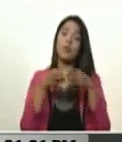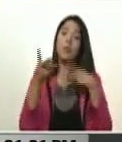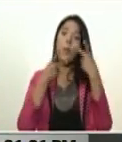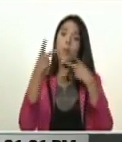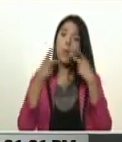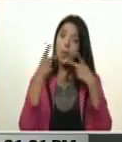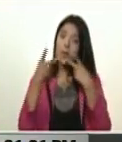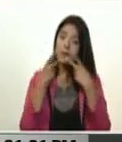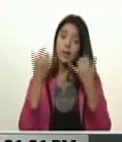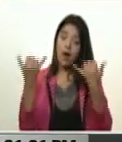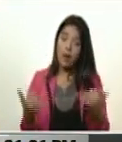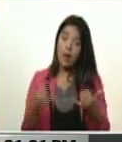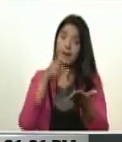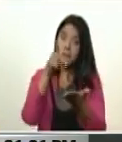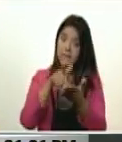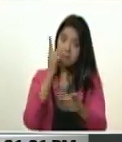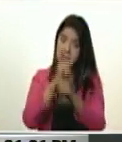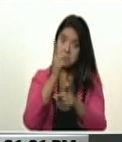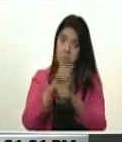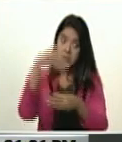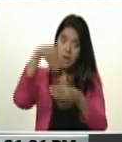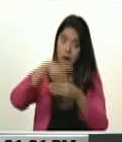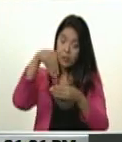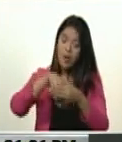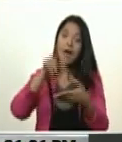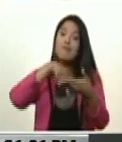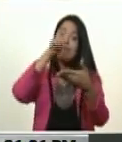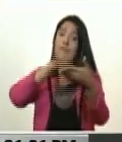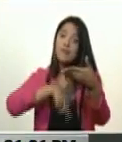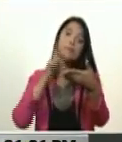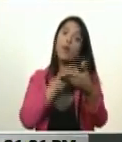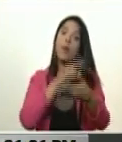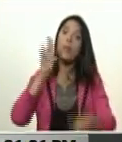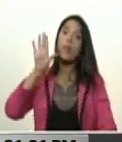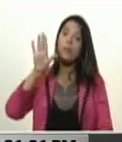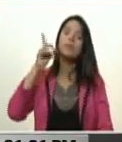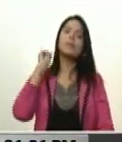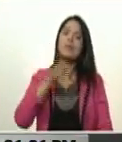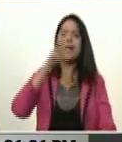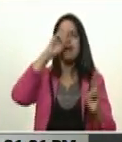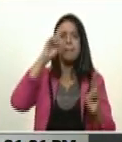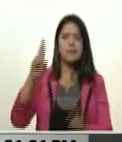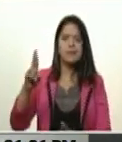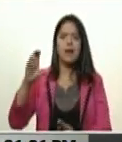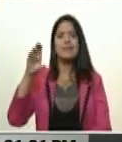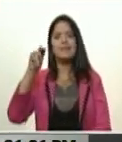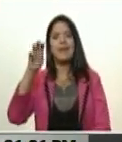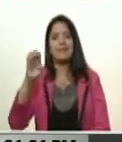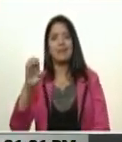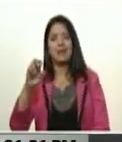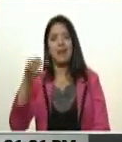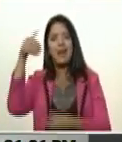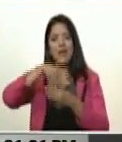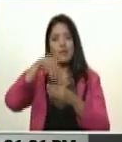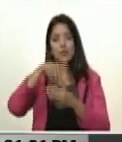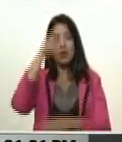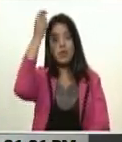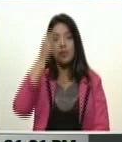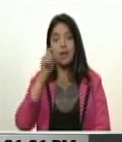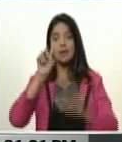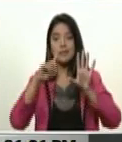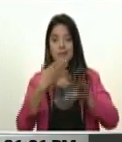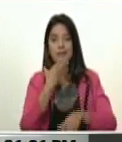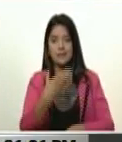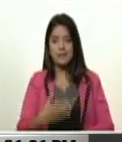en contienda electoral a que firmen un documento de compromiso para respetar los resultados oficiales de las elecciones parlamentarias de este 6